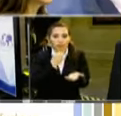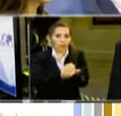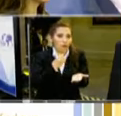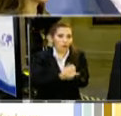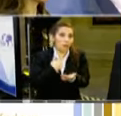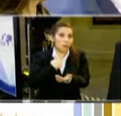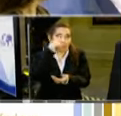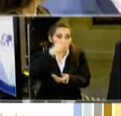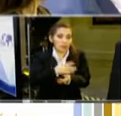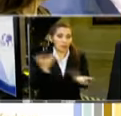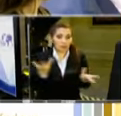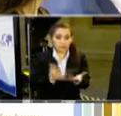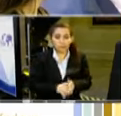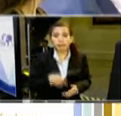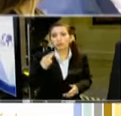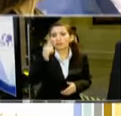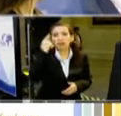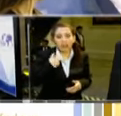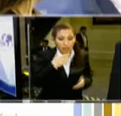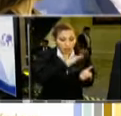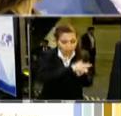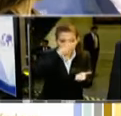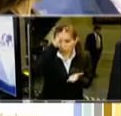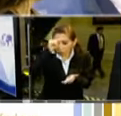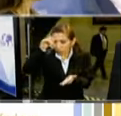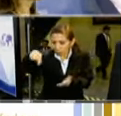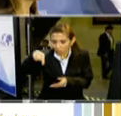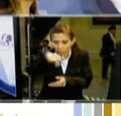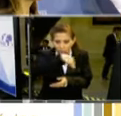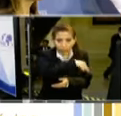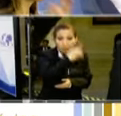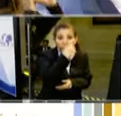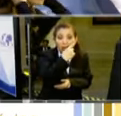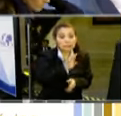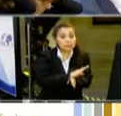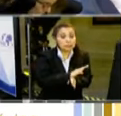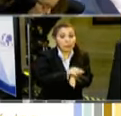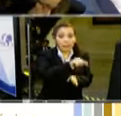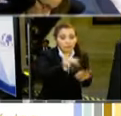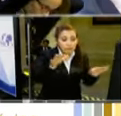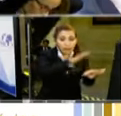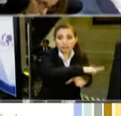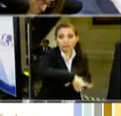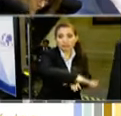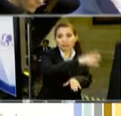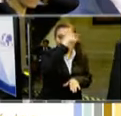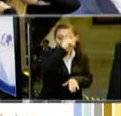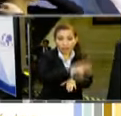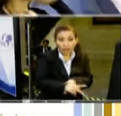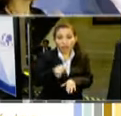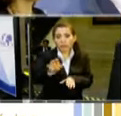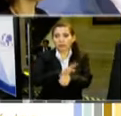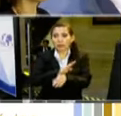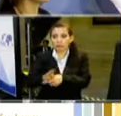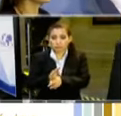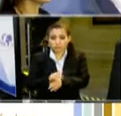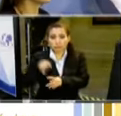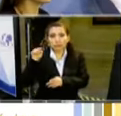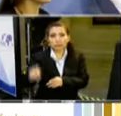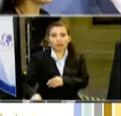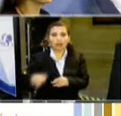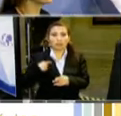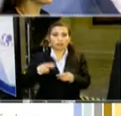por lo menos. Pero ¿para qué queremos los tratados? Son en beneficio de la sociedad mexicana, son en beneficio de